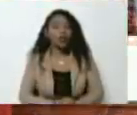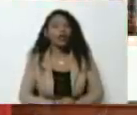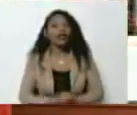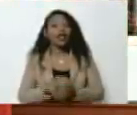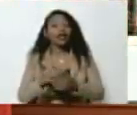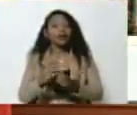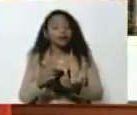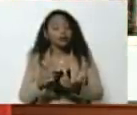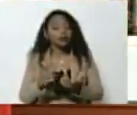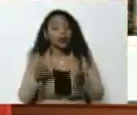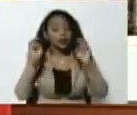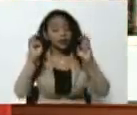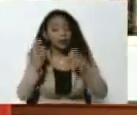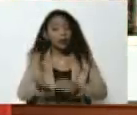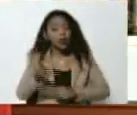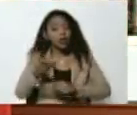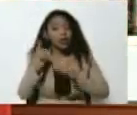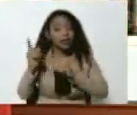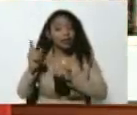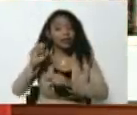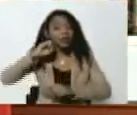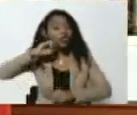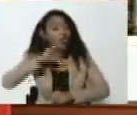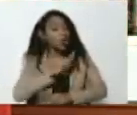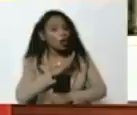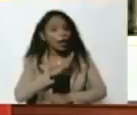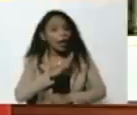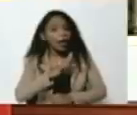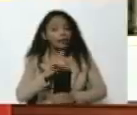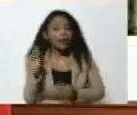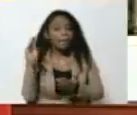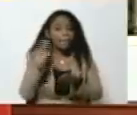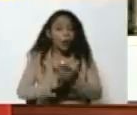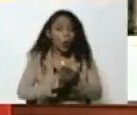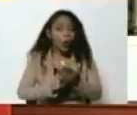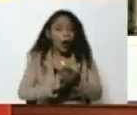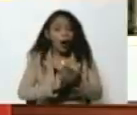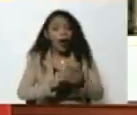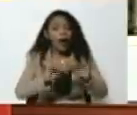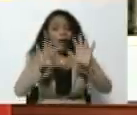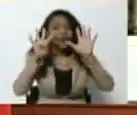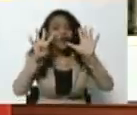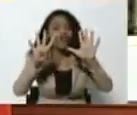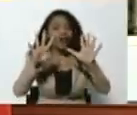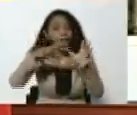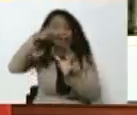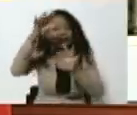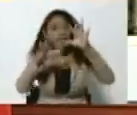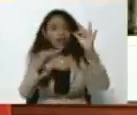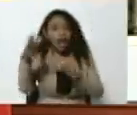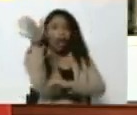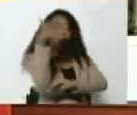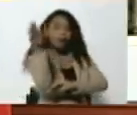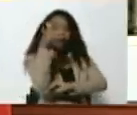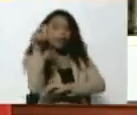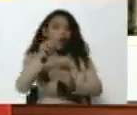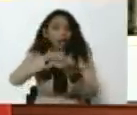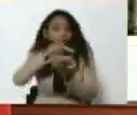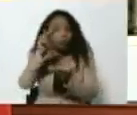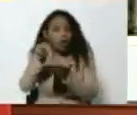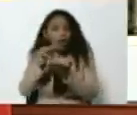homenaje a esa gesta histórica se incorpore la novena estrella en la bandera nacional.